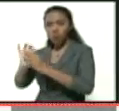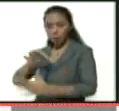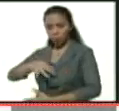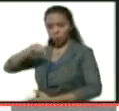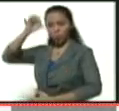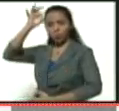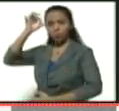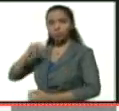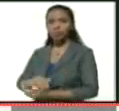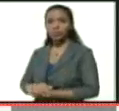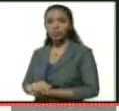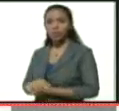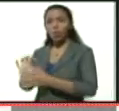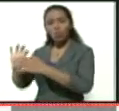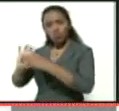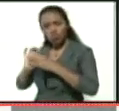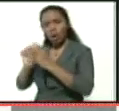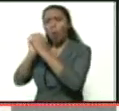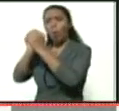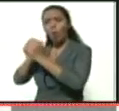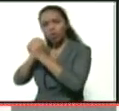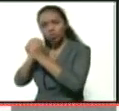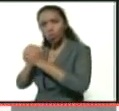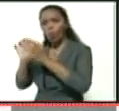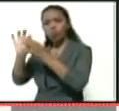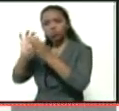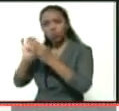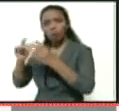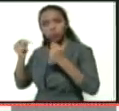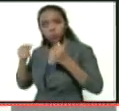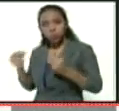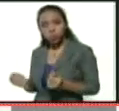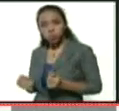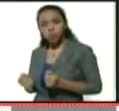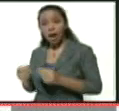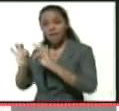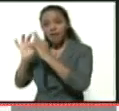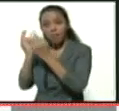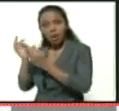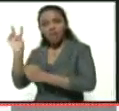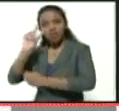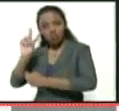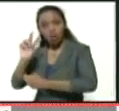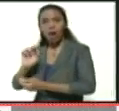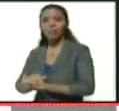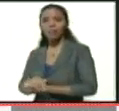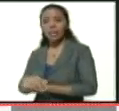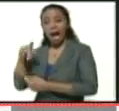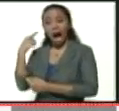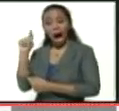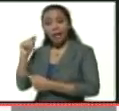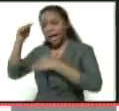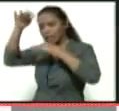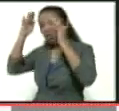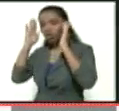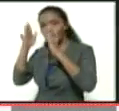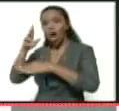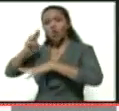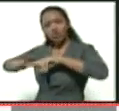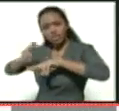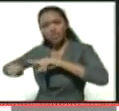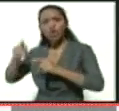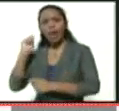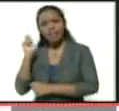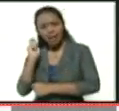espiritualmente, unida en oración, unida en acción. Es la familia venezolana que está atendiendo a los niños en sus